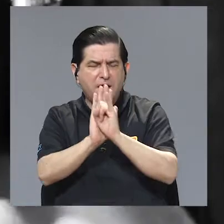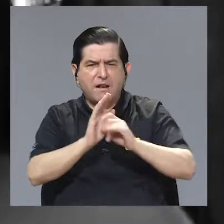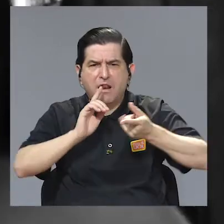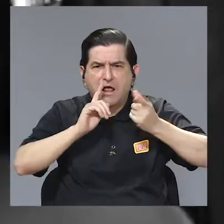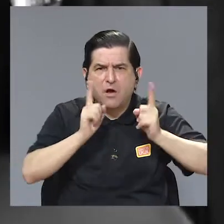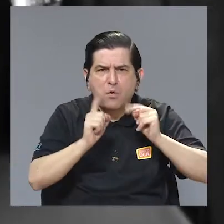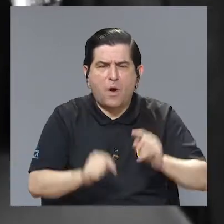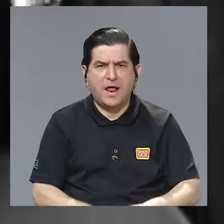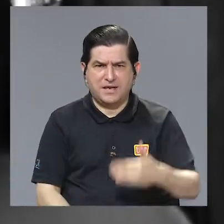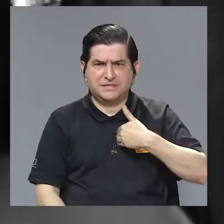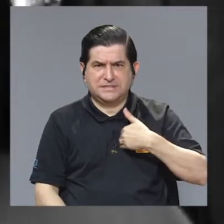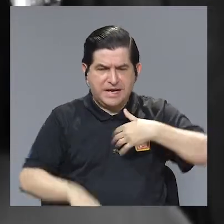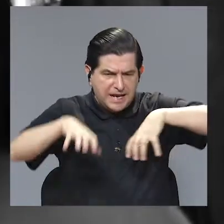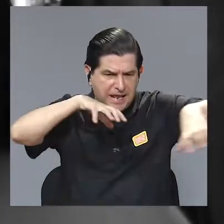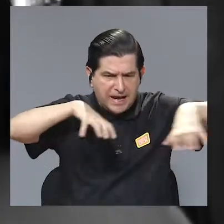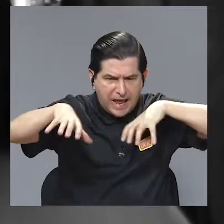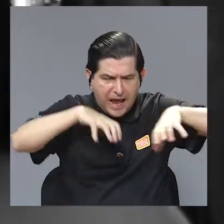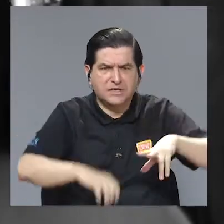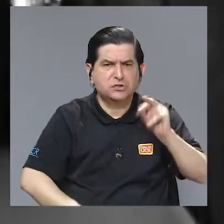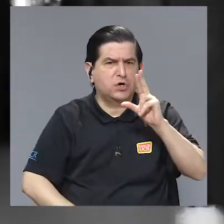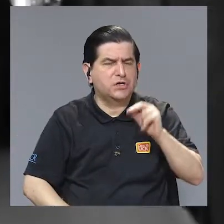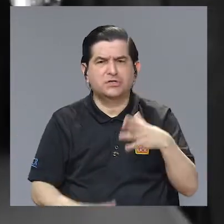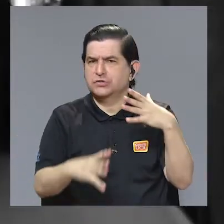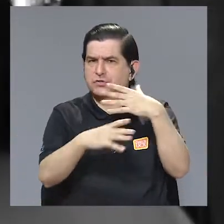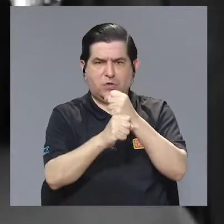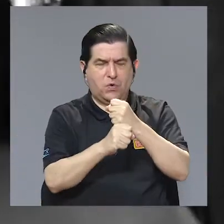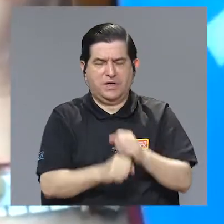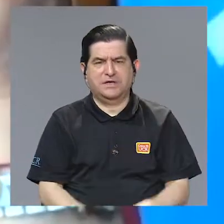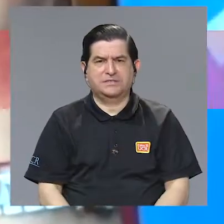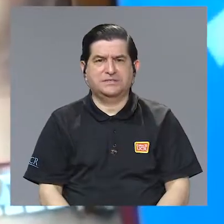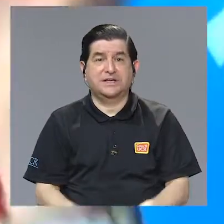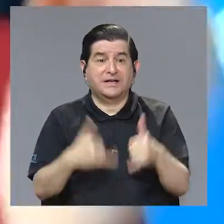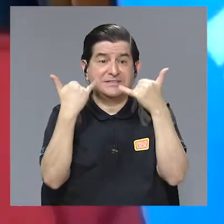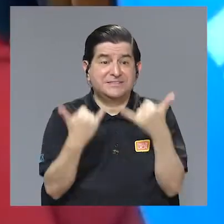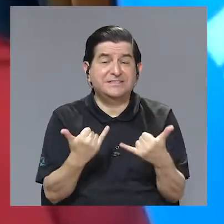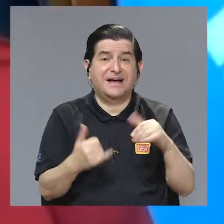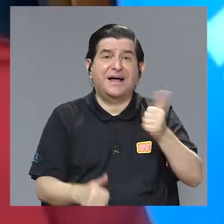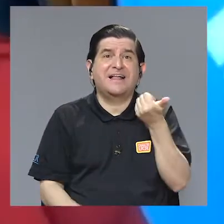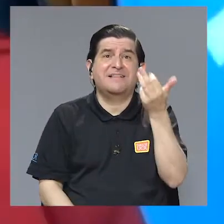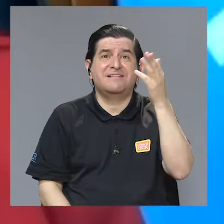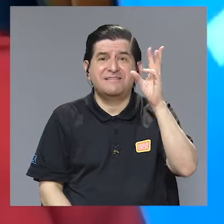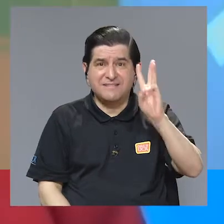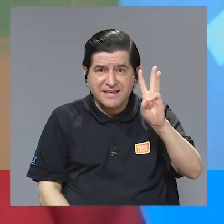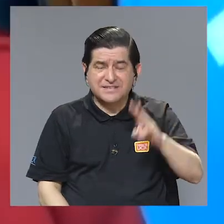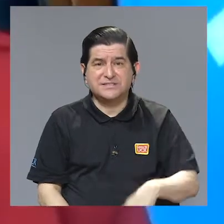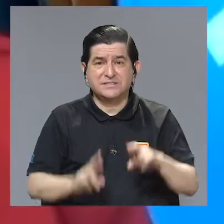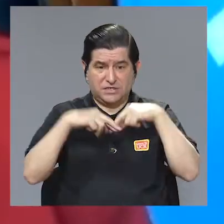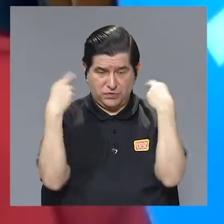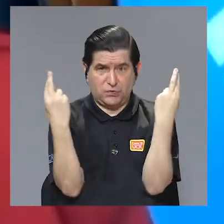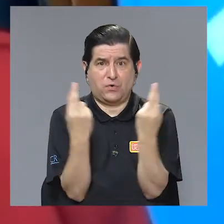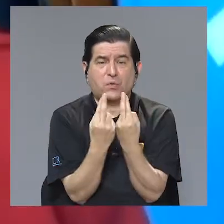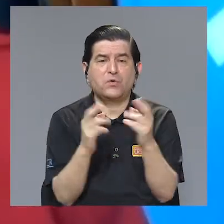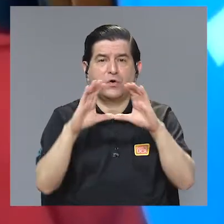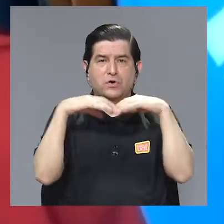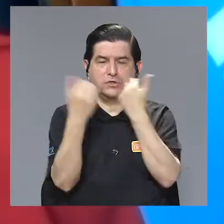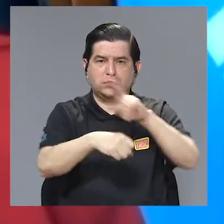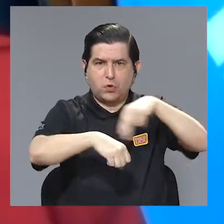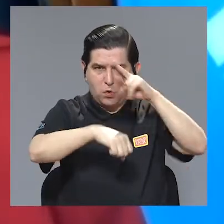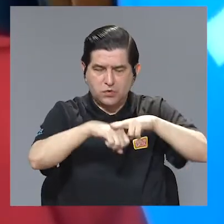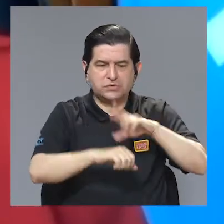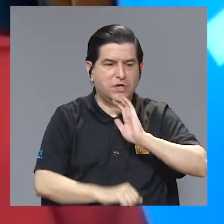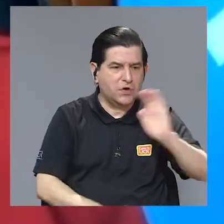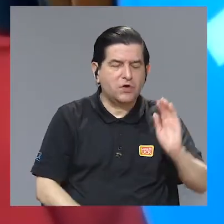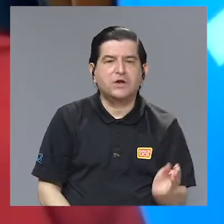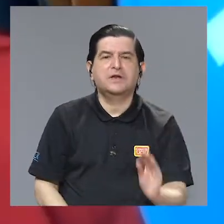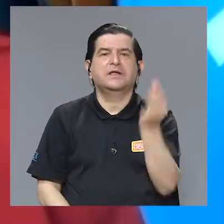en cuáles hay acciones que todavía no se han efectuado. Ya llevamos más de 16 reuniones del Consejo